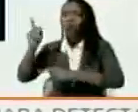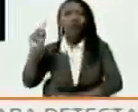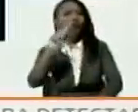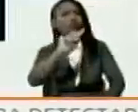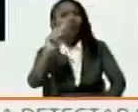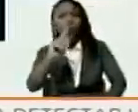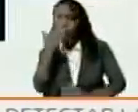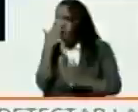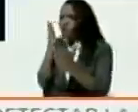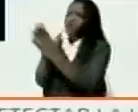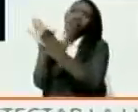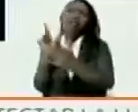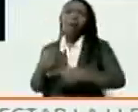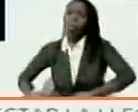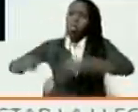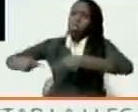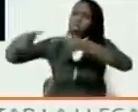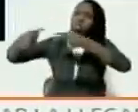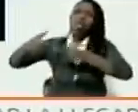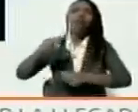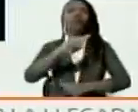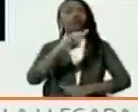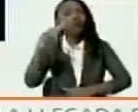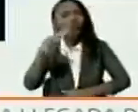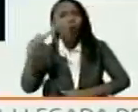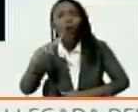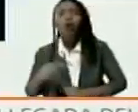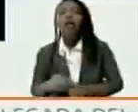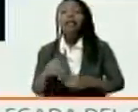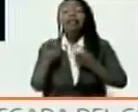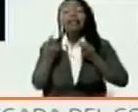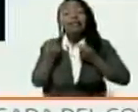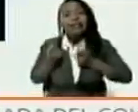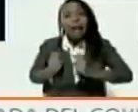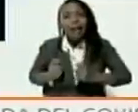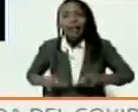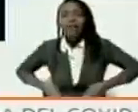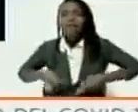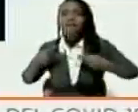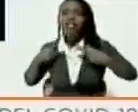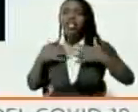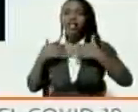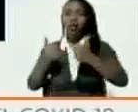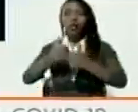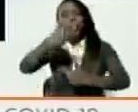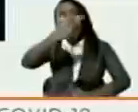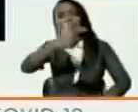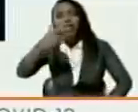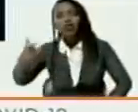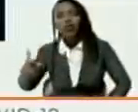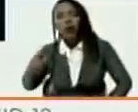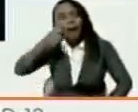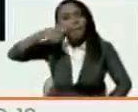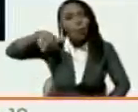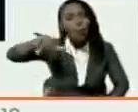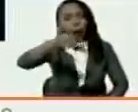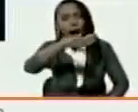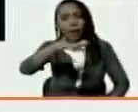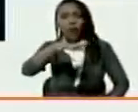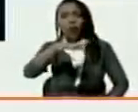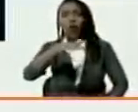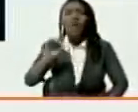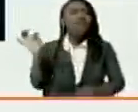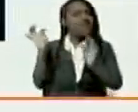una confrontación o de un pleito estéril. Se trata de la vida y de la salud de la gente, del pueblo. Y en ese